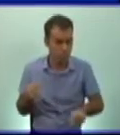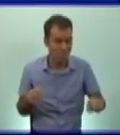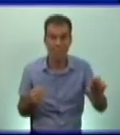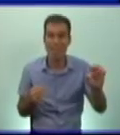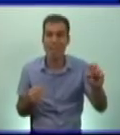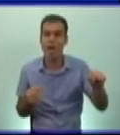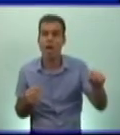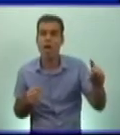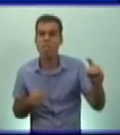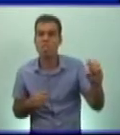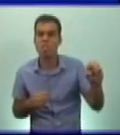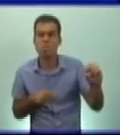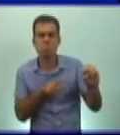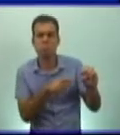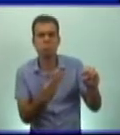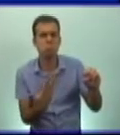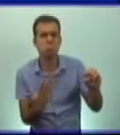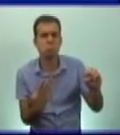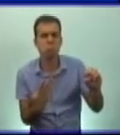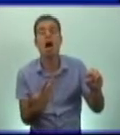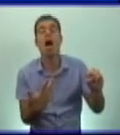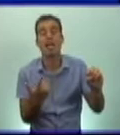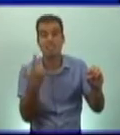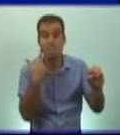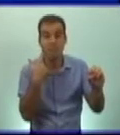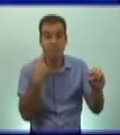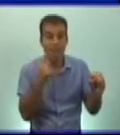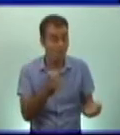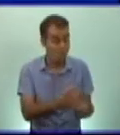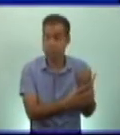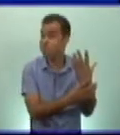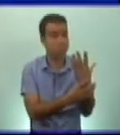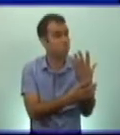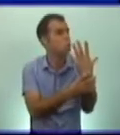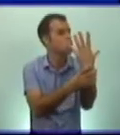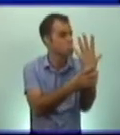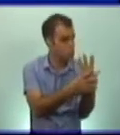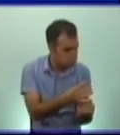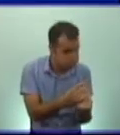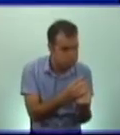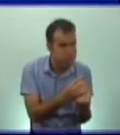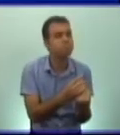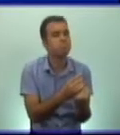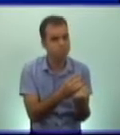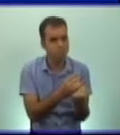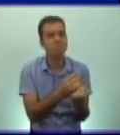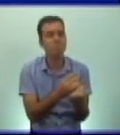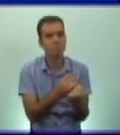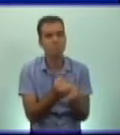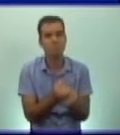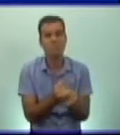endotérmica, cuando absorbe energía y representamos su delta H mayor que cero.